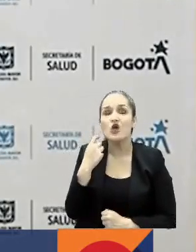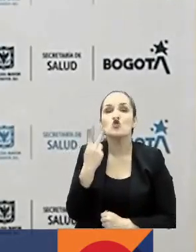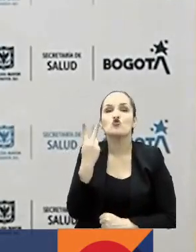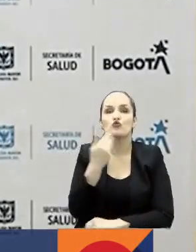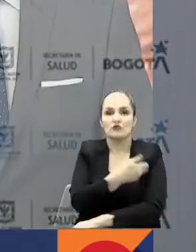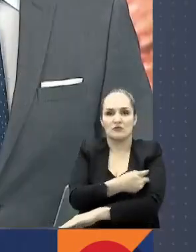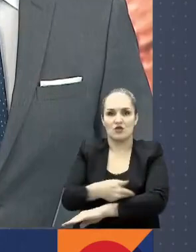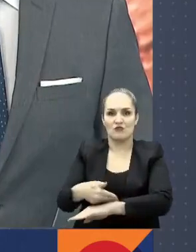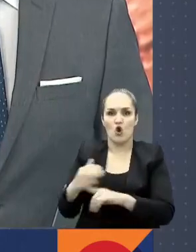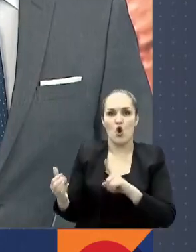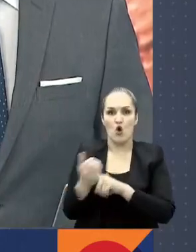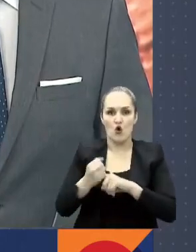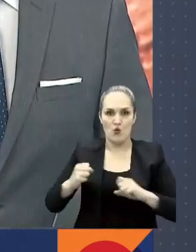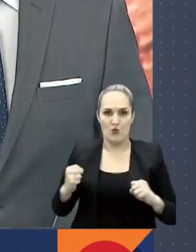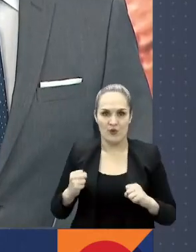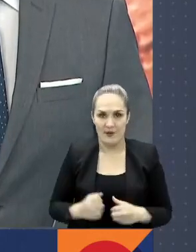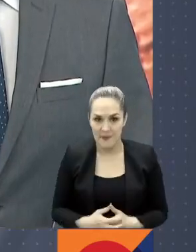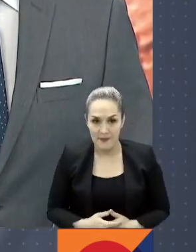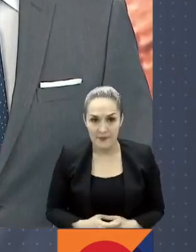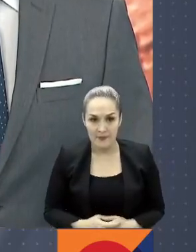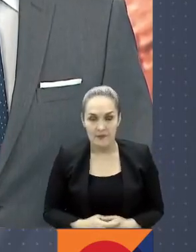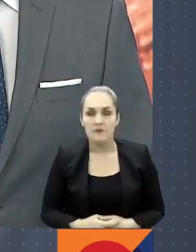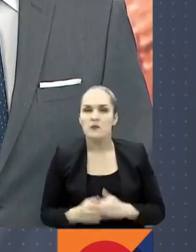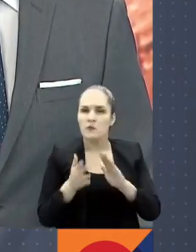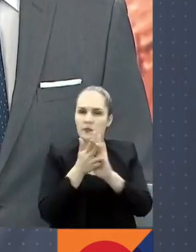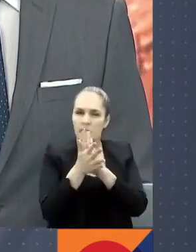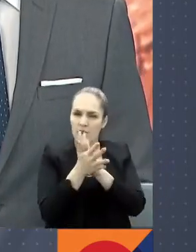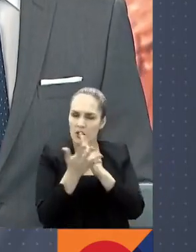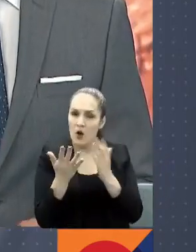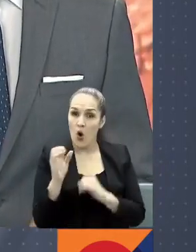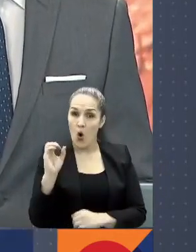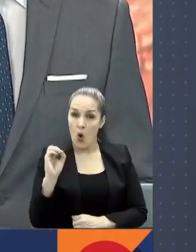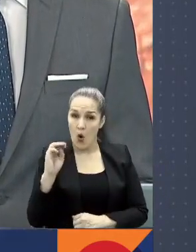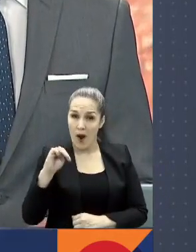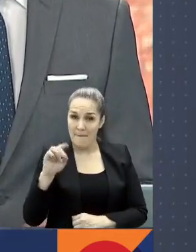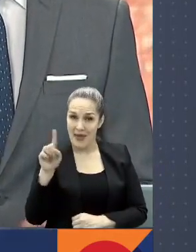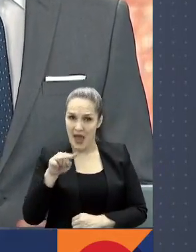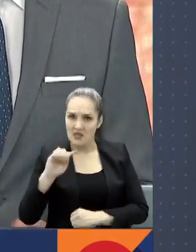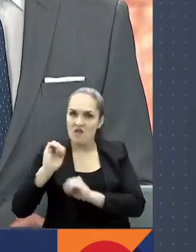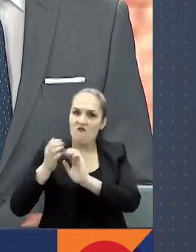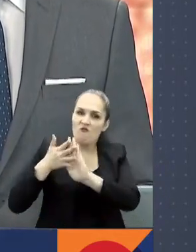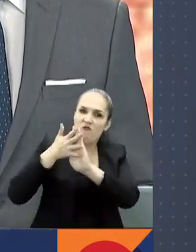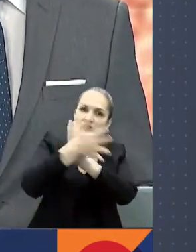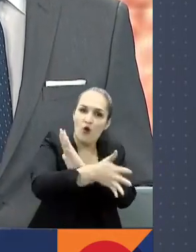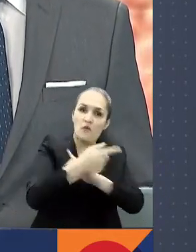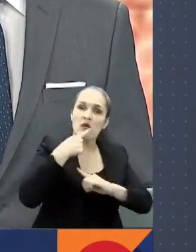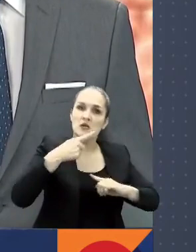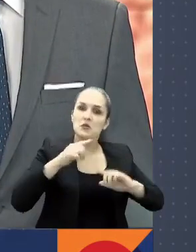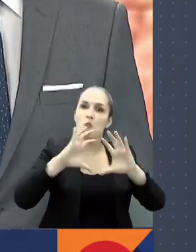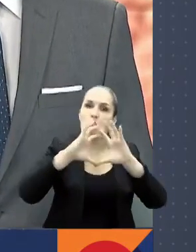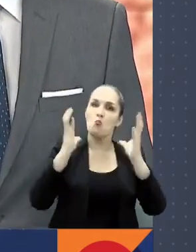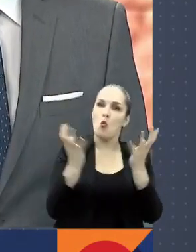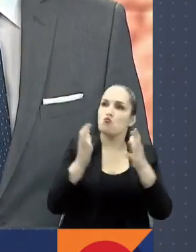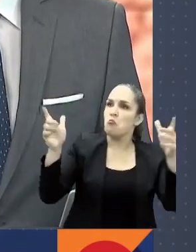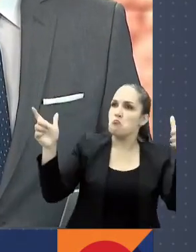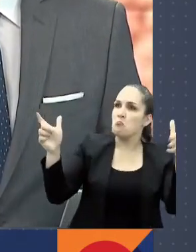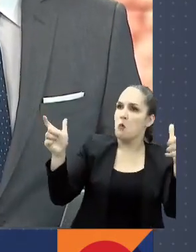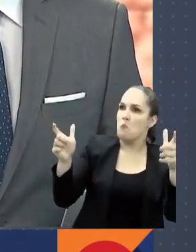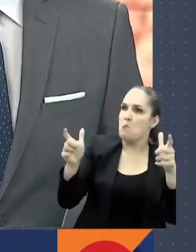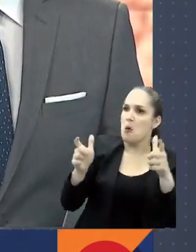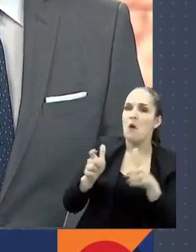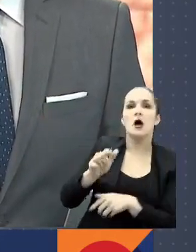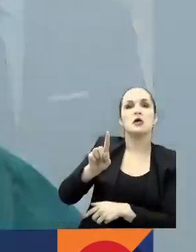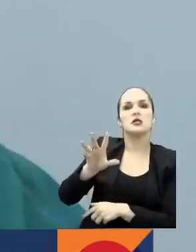millones. Un informe de la Organización Mundial de la Salud indica que los casos de COVID-19 bajaron en un 15% en el mundo, excepto